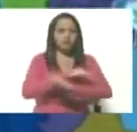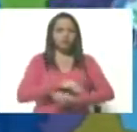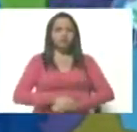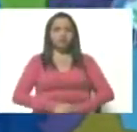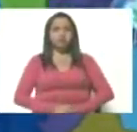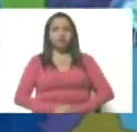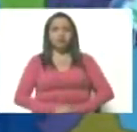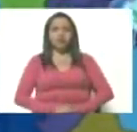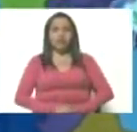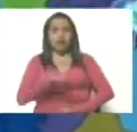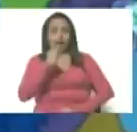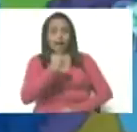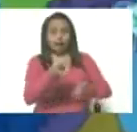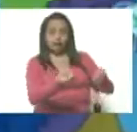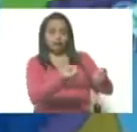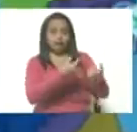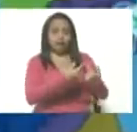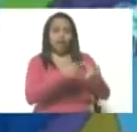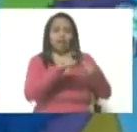Semisumergible que le caben 10 toneladas.